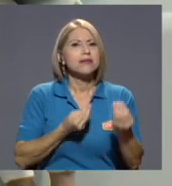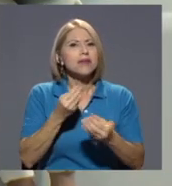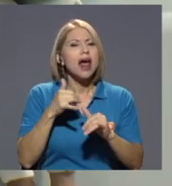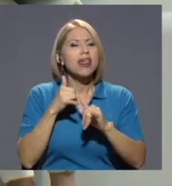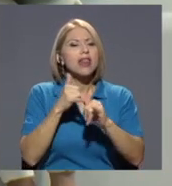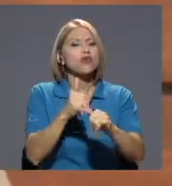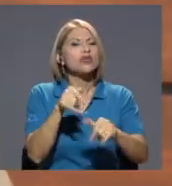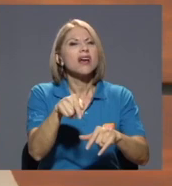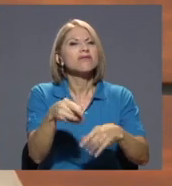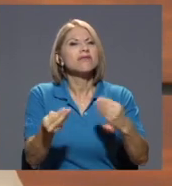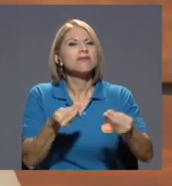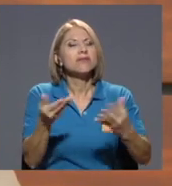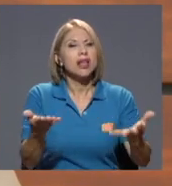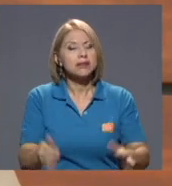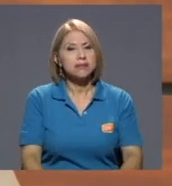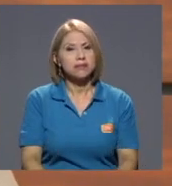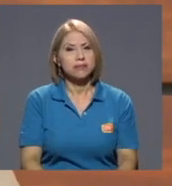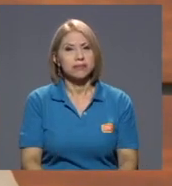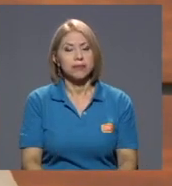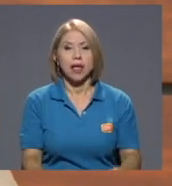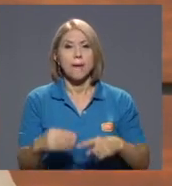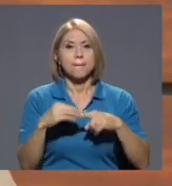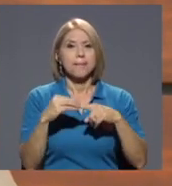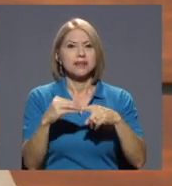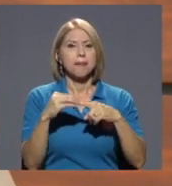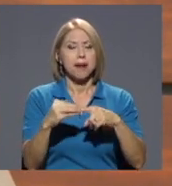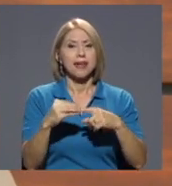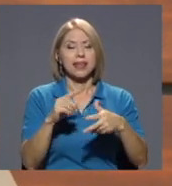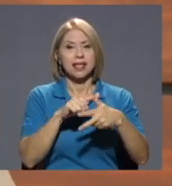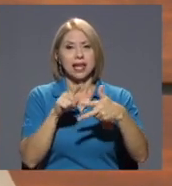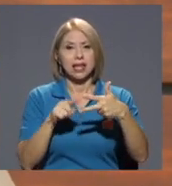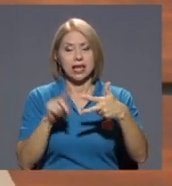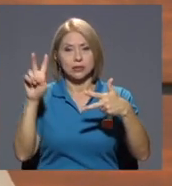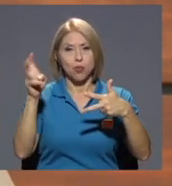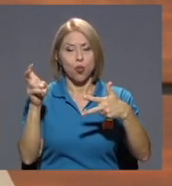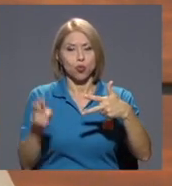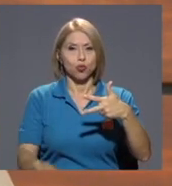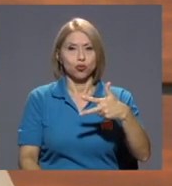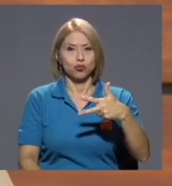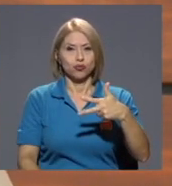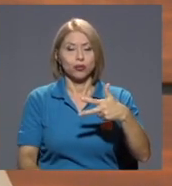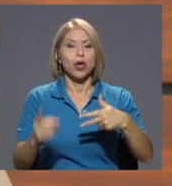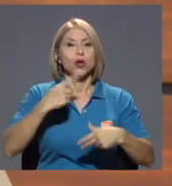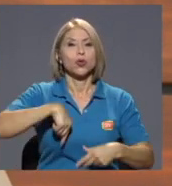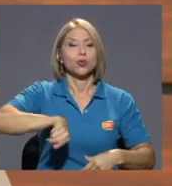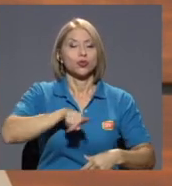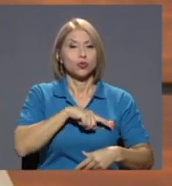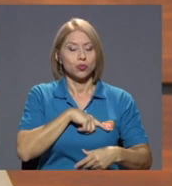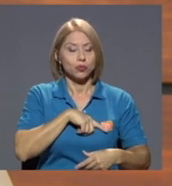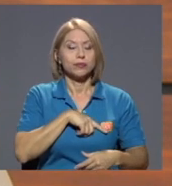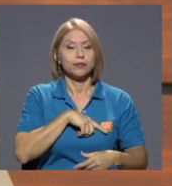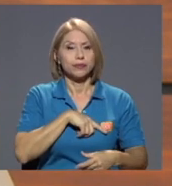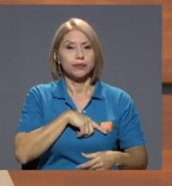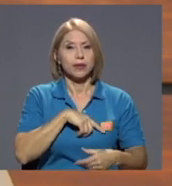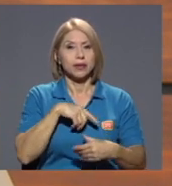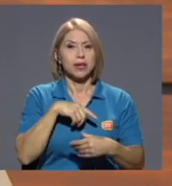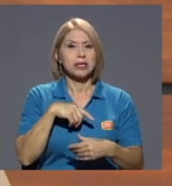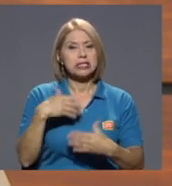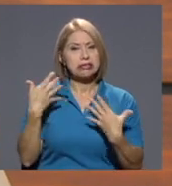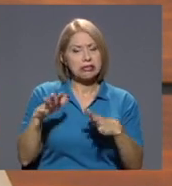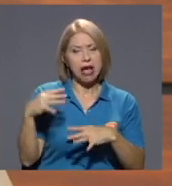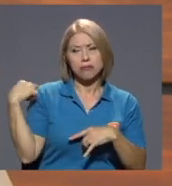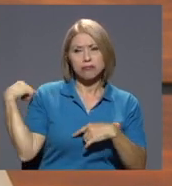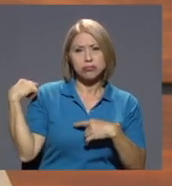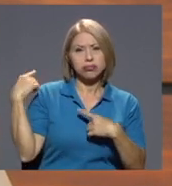denuncia de qué se trata principalmente tiene tres puntos hemos hecho varias semanas de